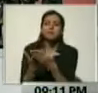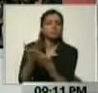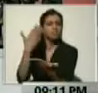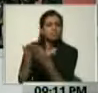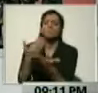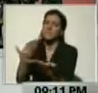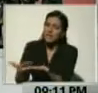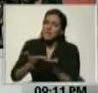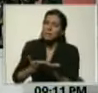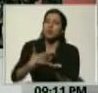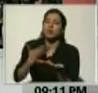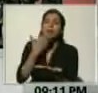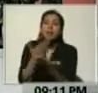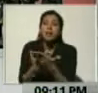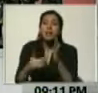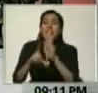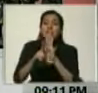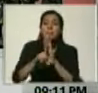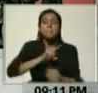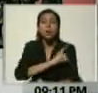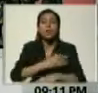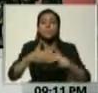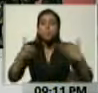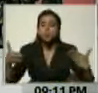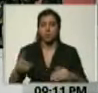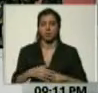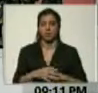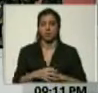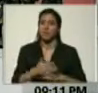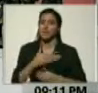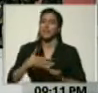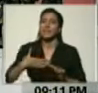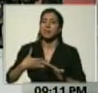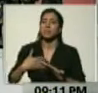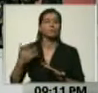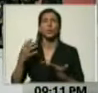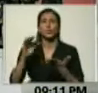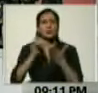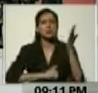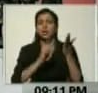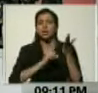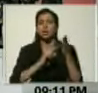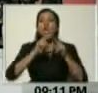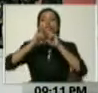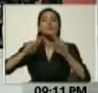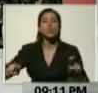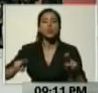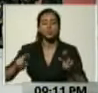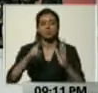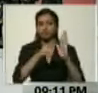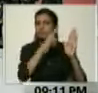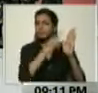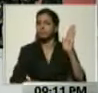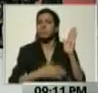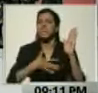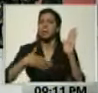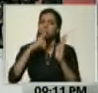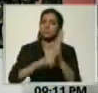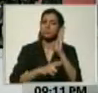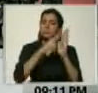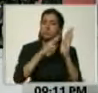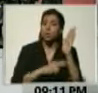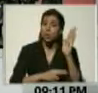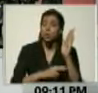popular, la solicitud de la abolición no es el término, de la nulidad de las